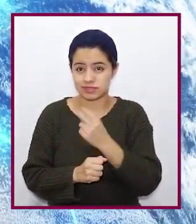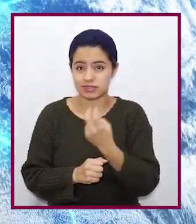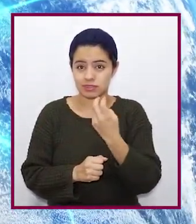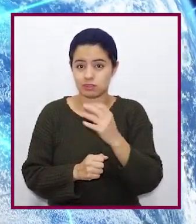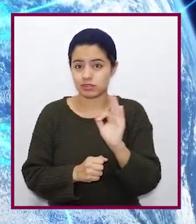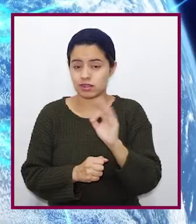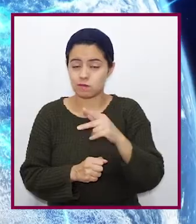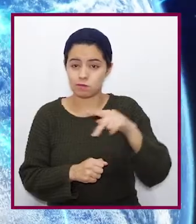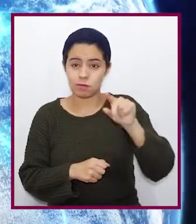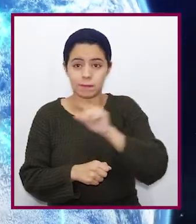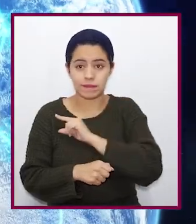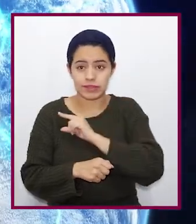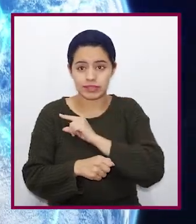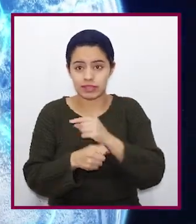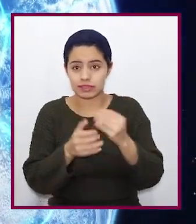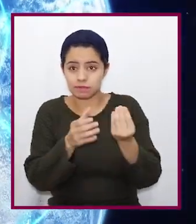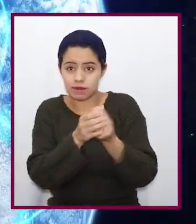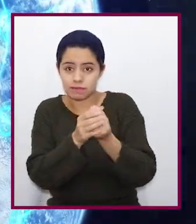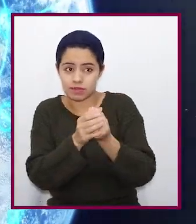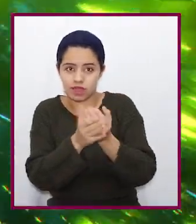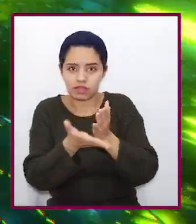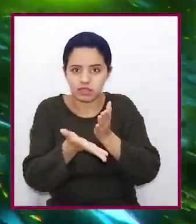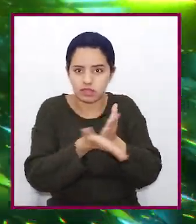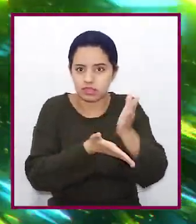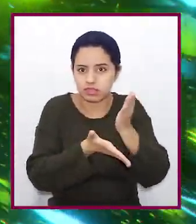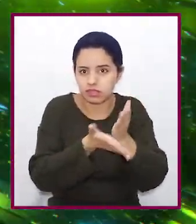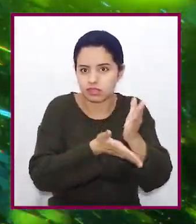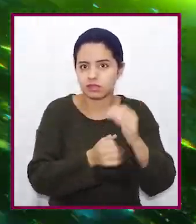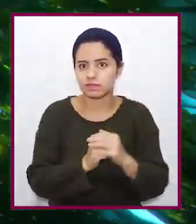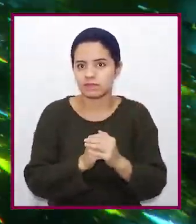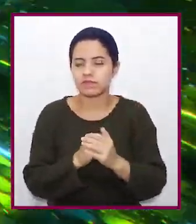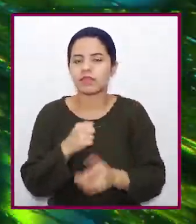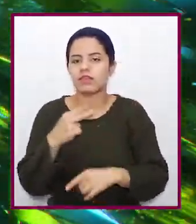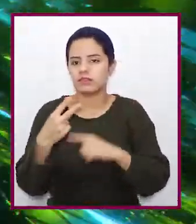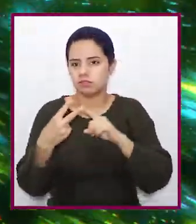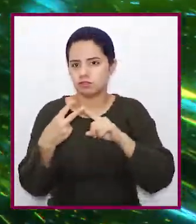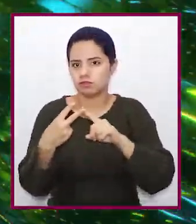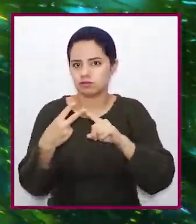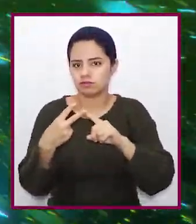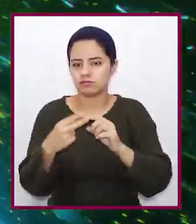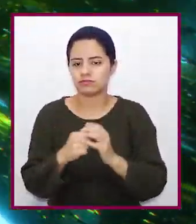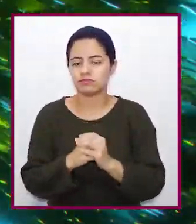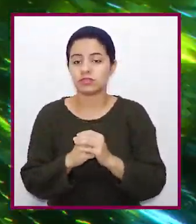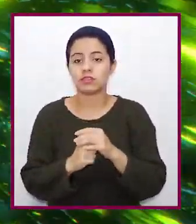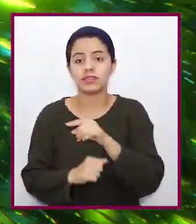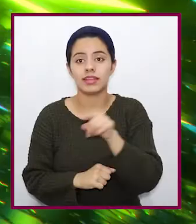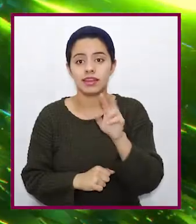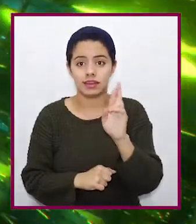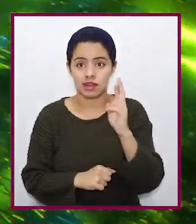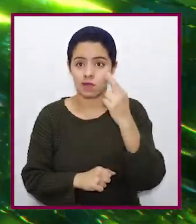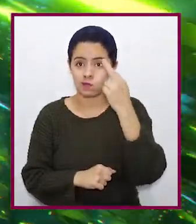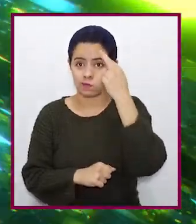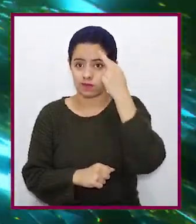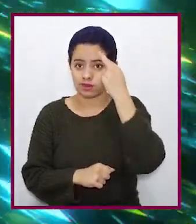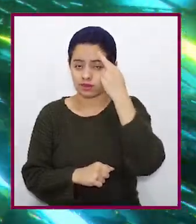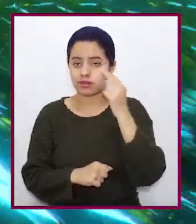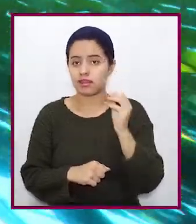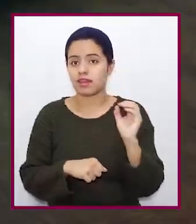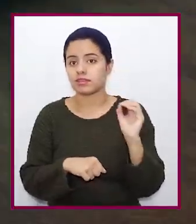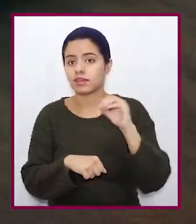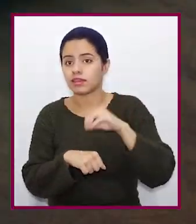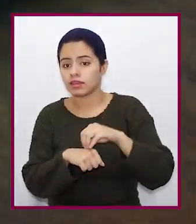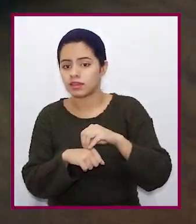la intimidad de otras personas. 2. Recuerda utilizar las etiquetas de forma